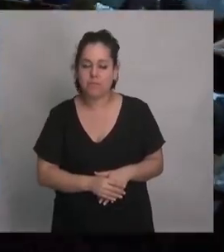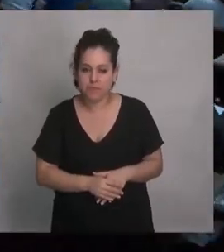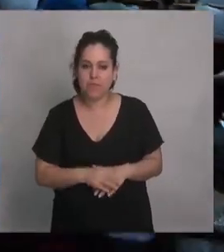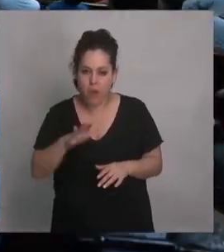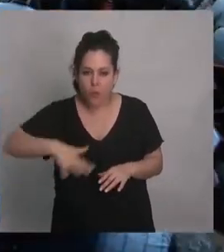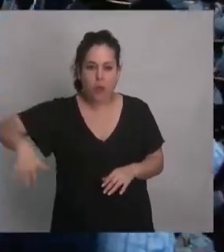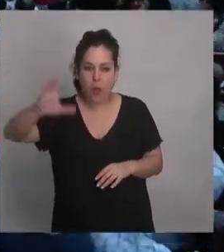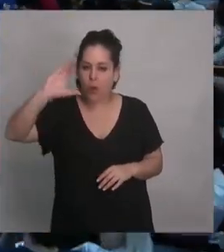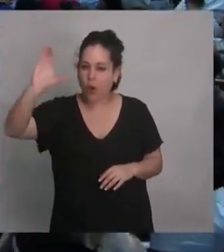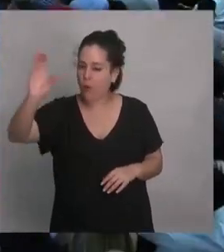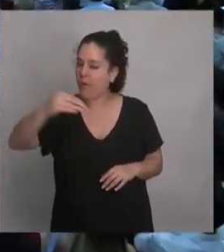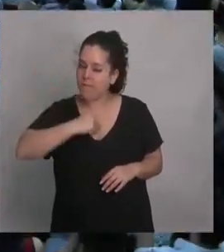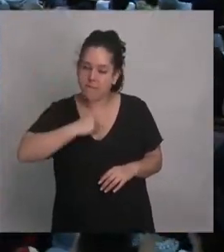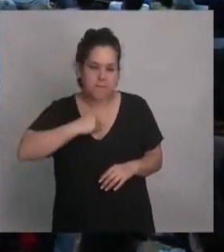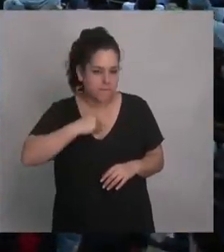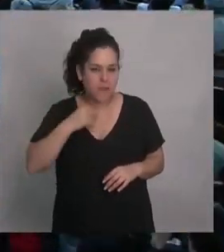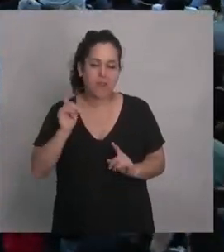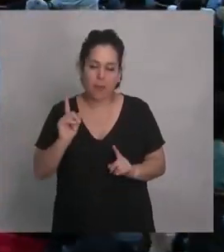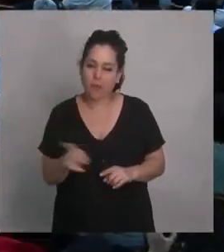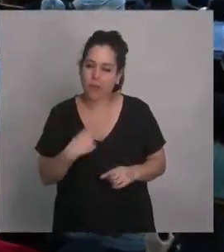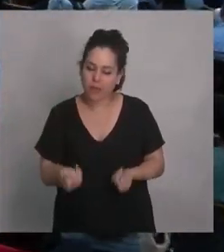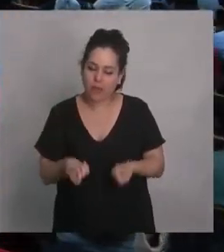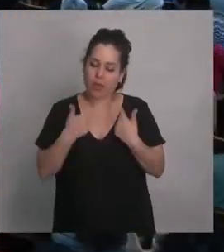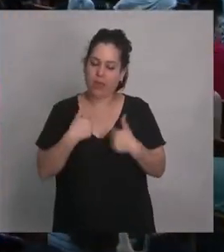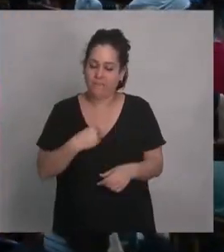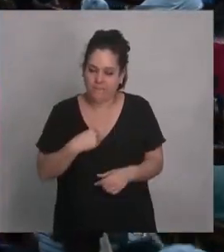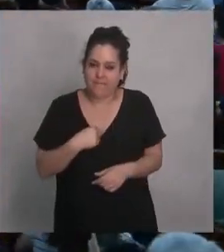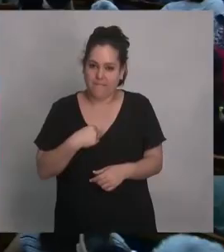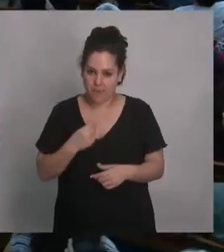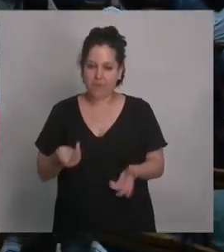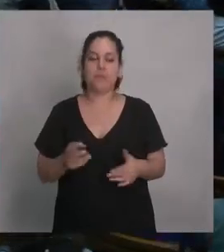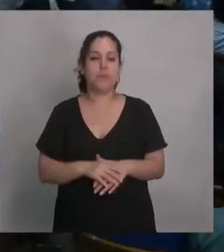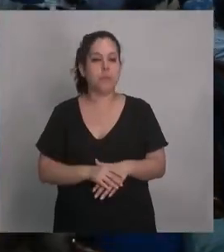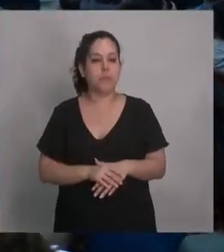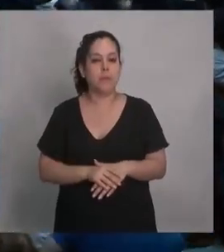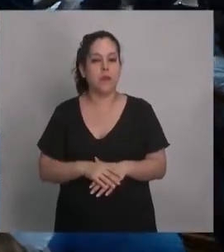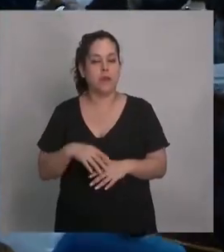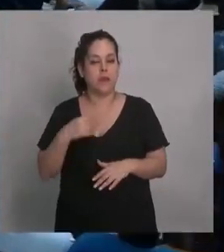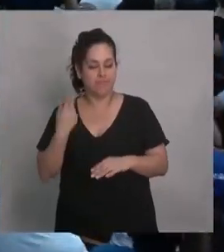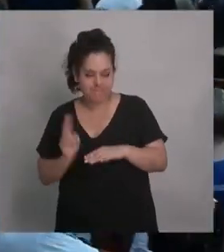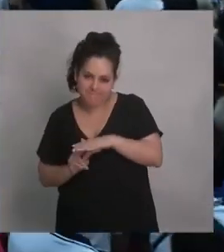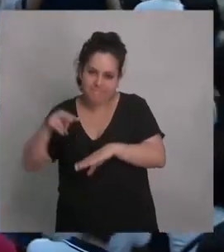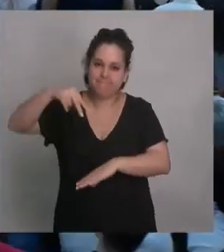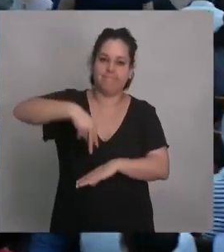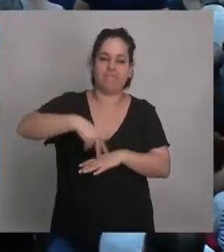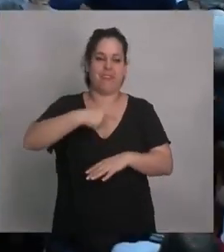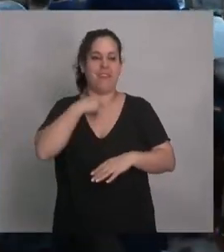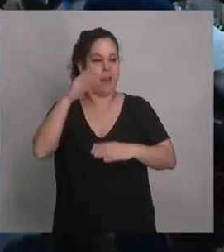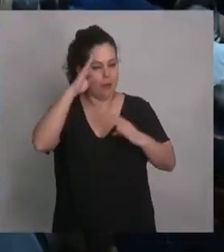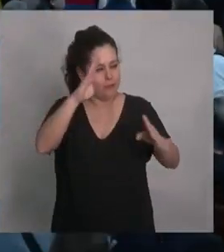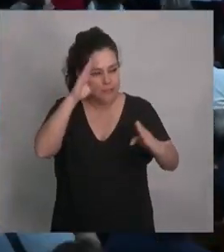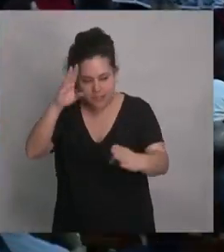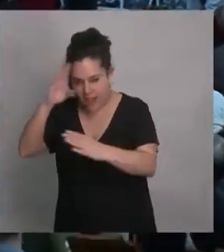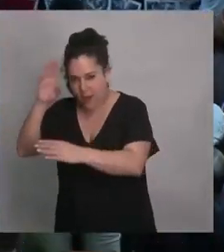es la esperanza también para todos nosotros. Y de pie quiero saludar la